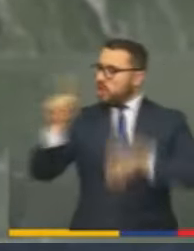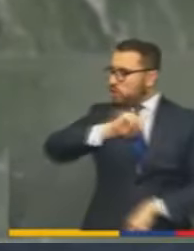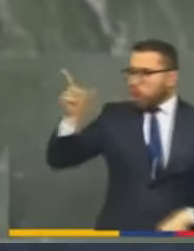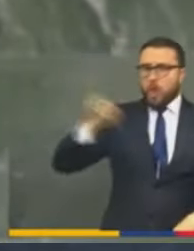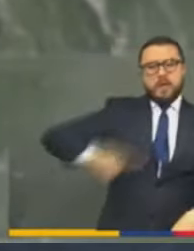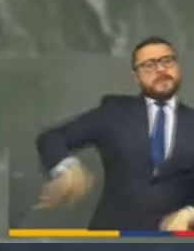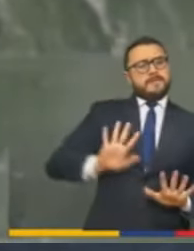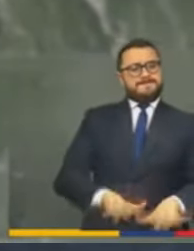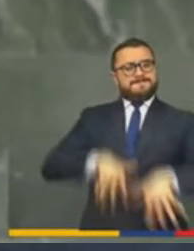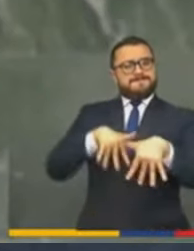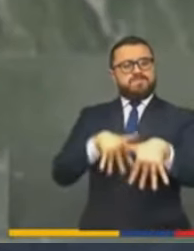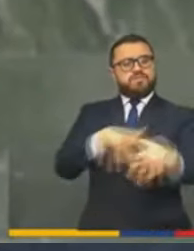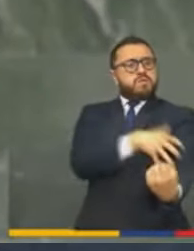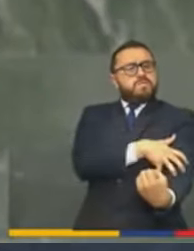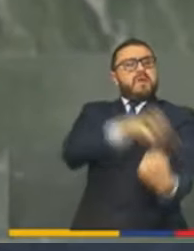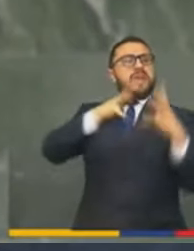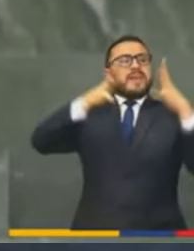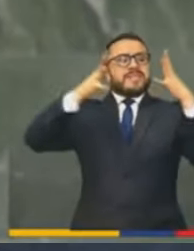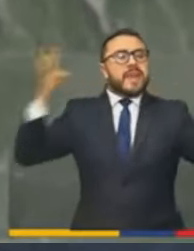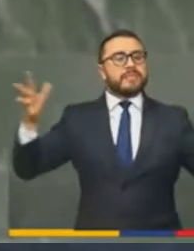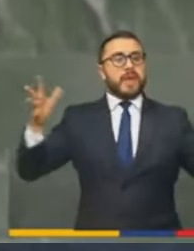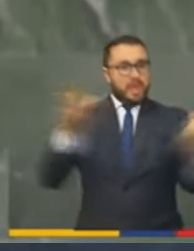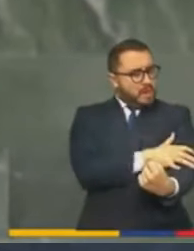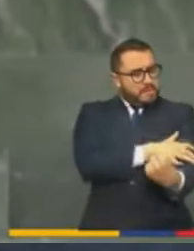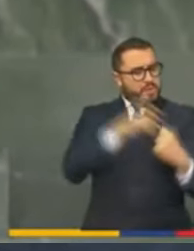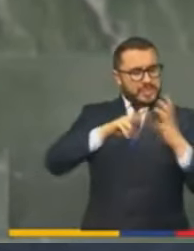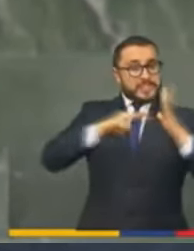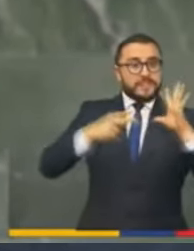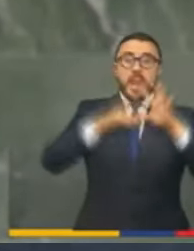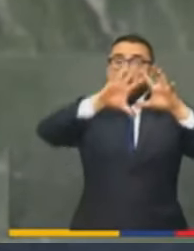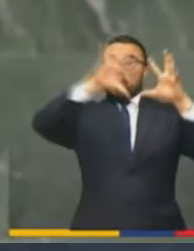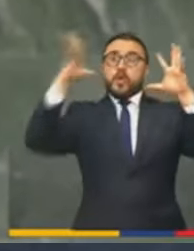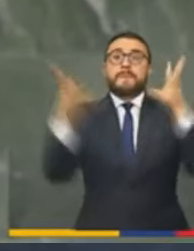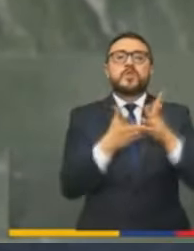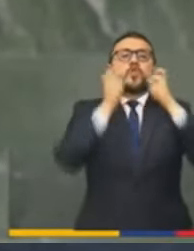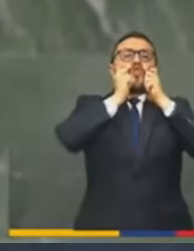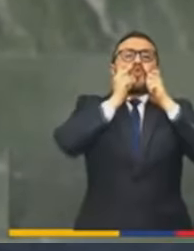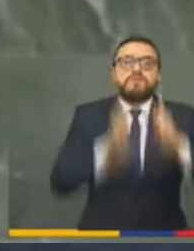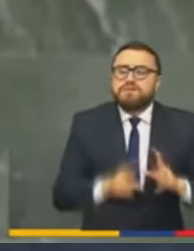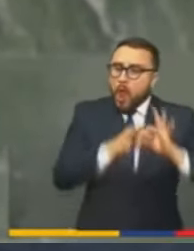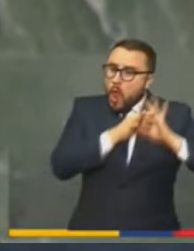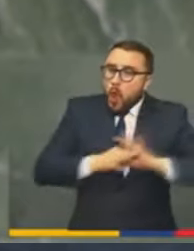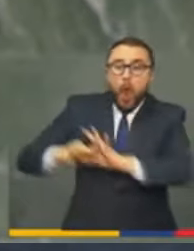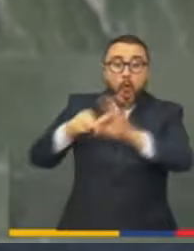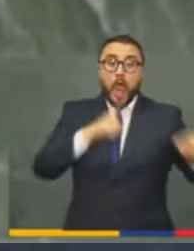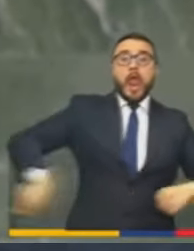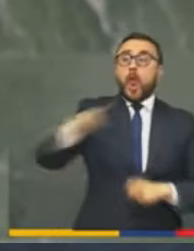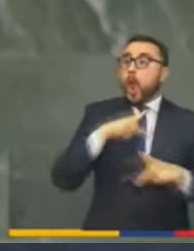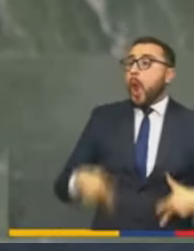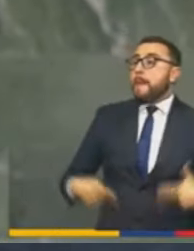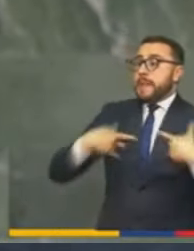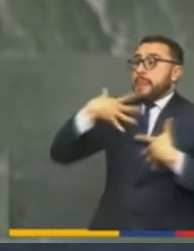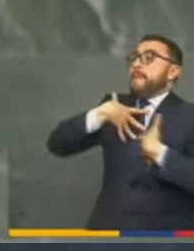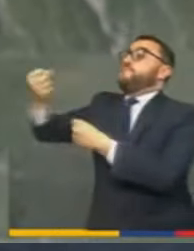mayor poder de todos, el poder de una humanidad unida que no se dejará quitar su existencia en el